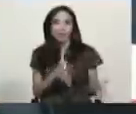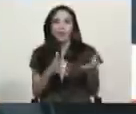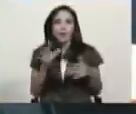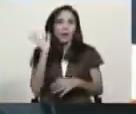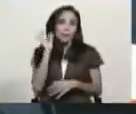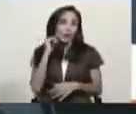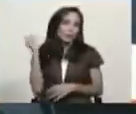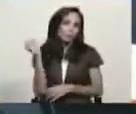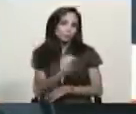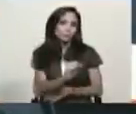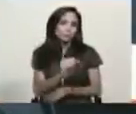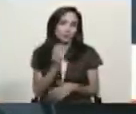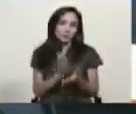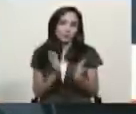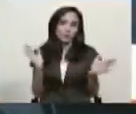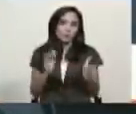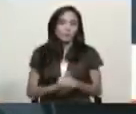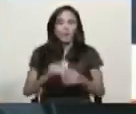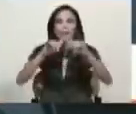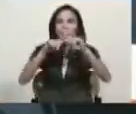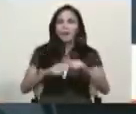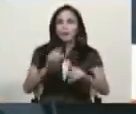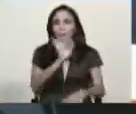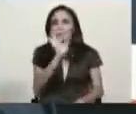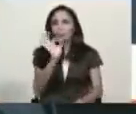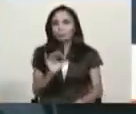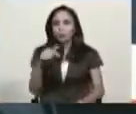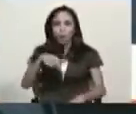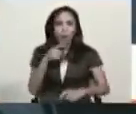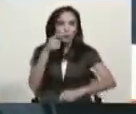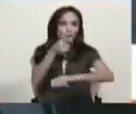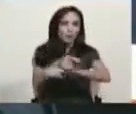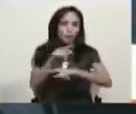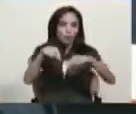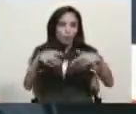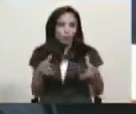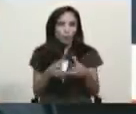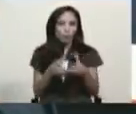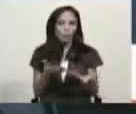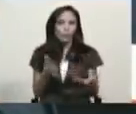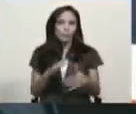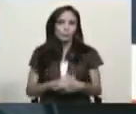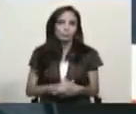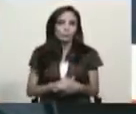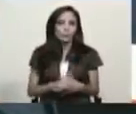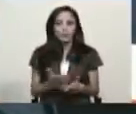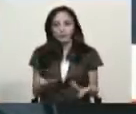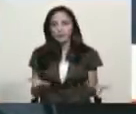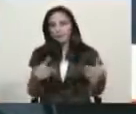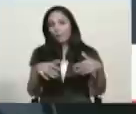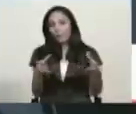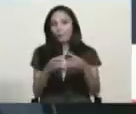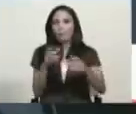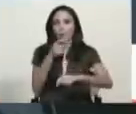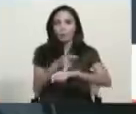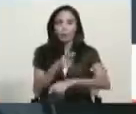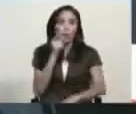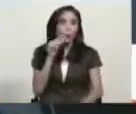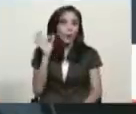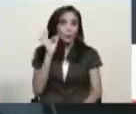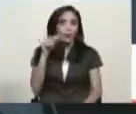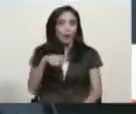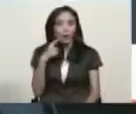Con esta cohorte, con este grupo de graduandos y graduandas